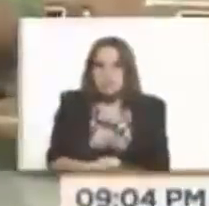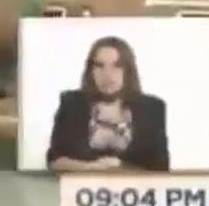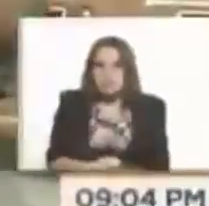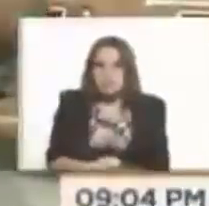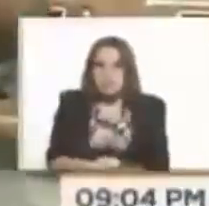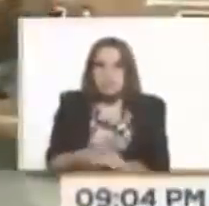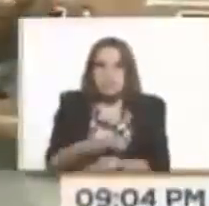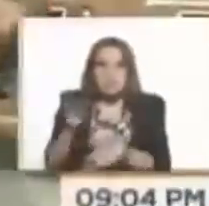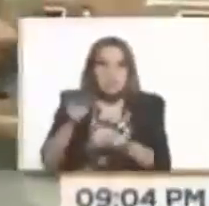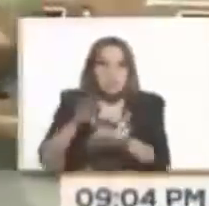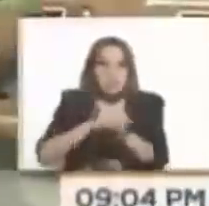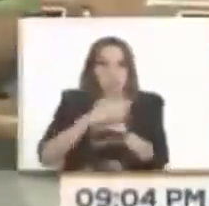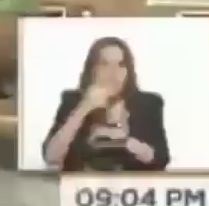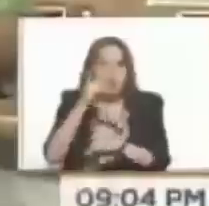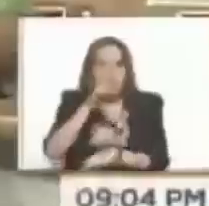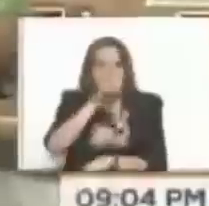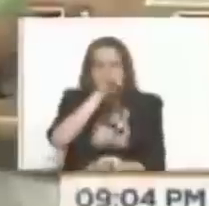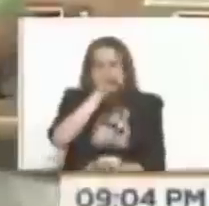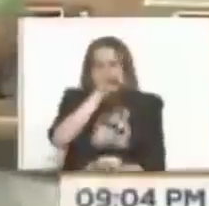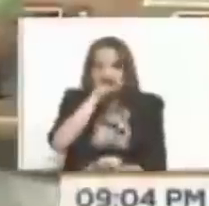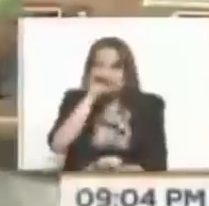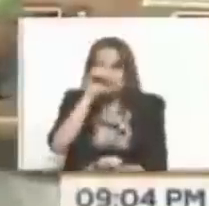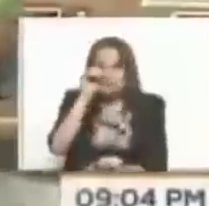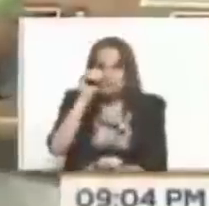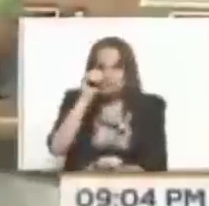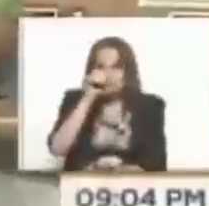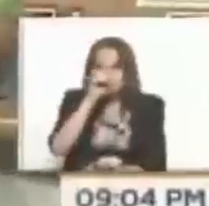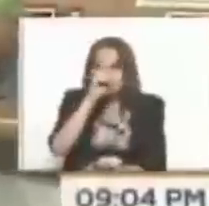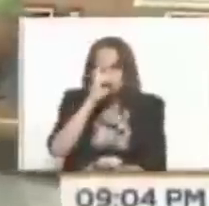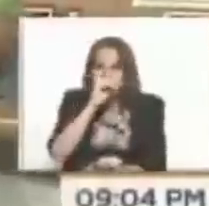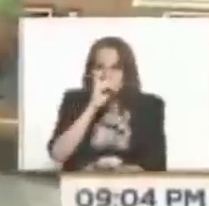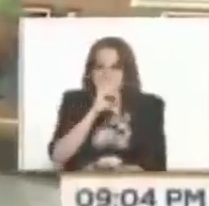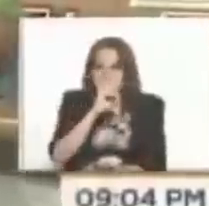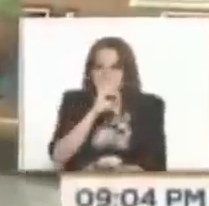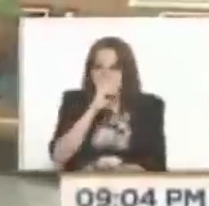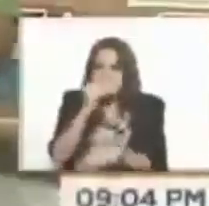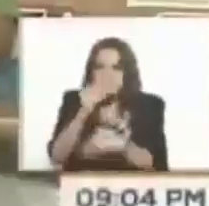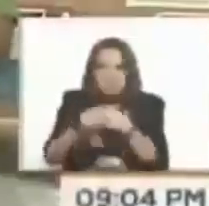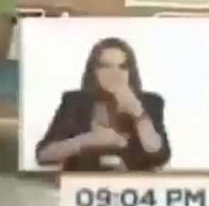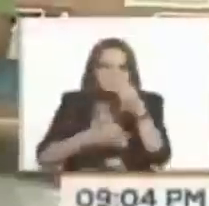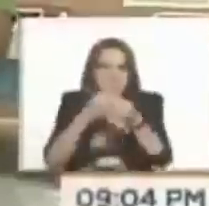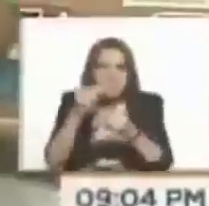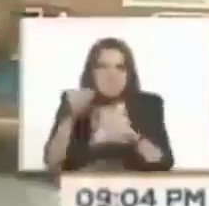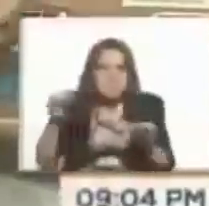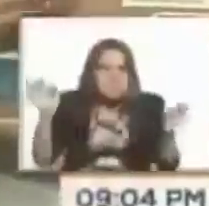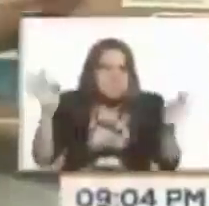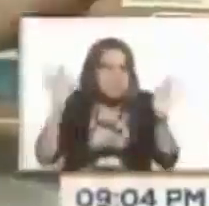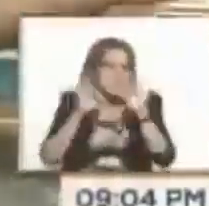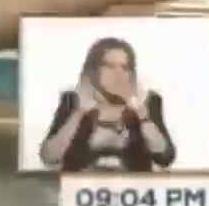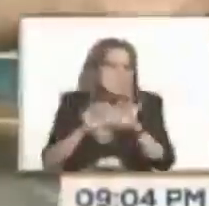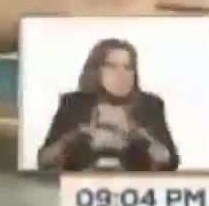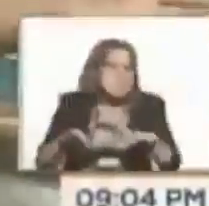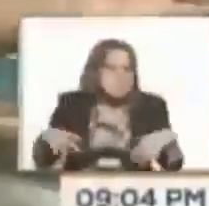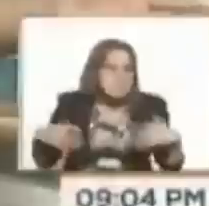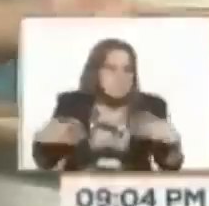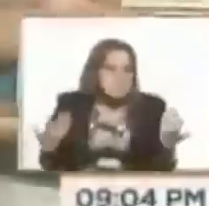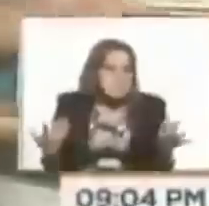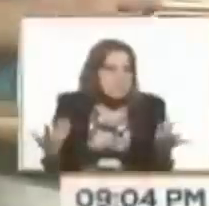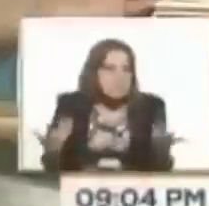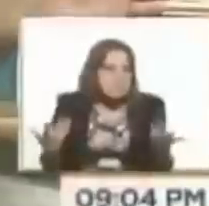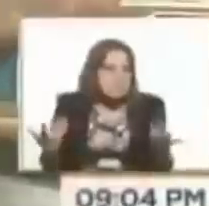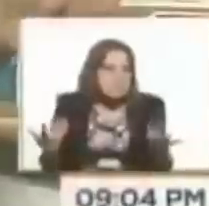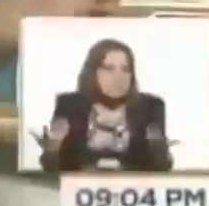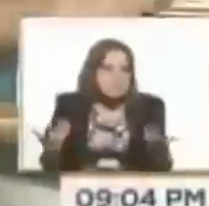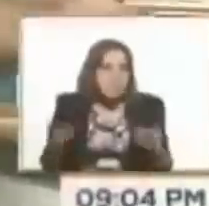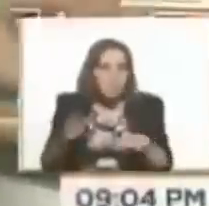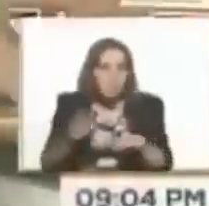emisión 281 de su programa Con el Mazo Dando, el número 2 del chavismo utilizó el término conspiración para referirse a